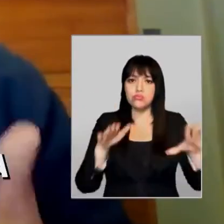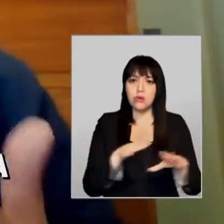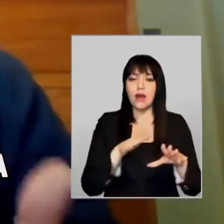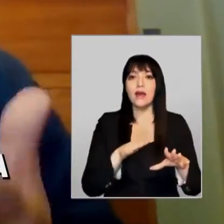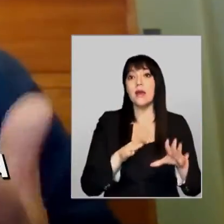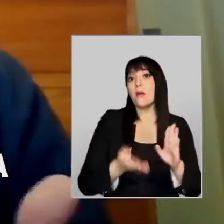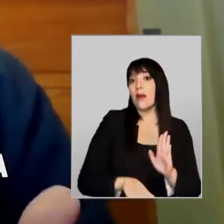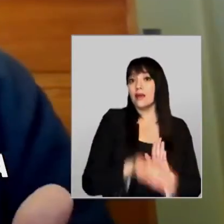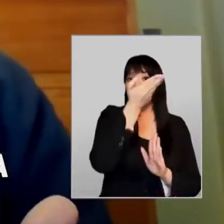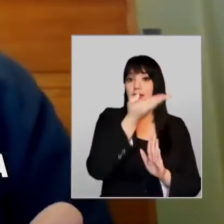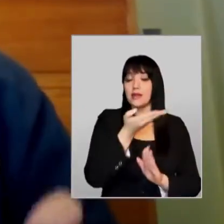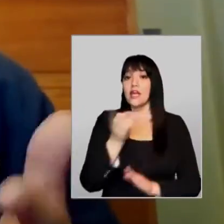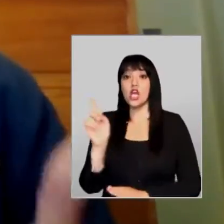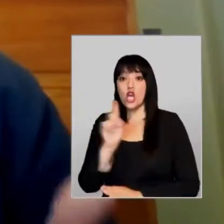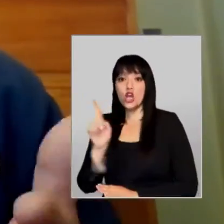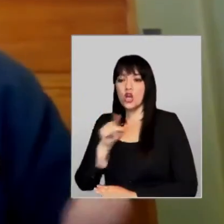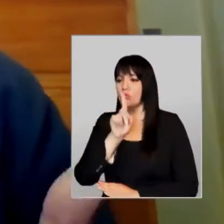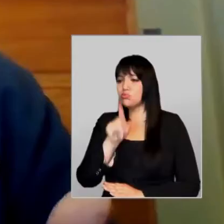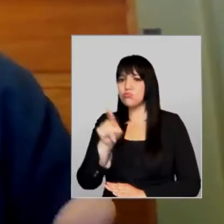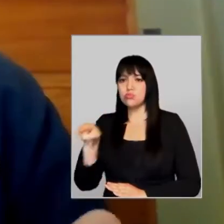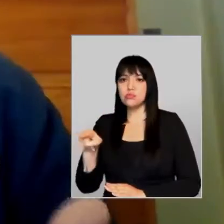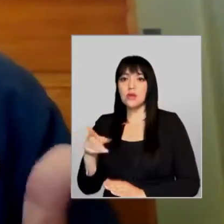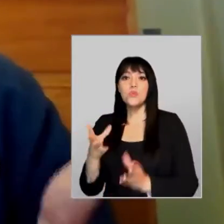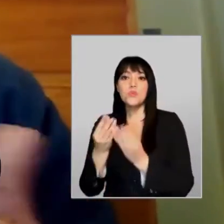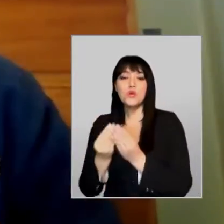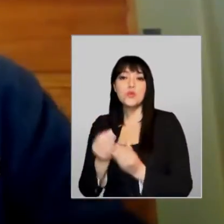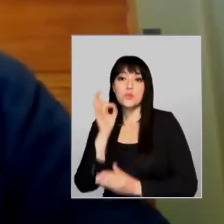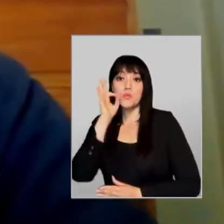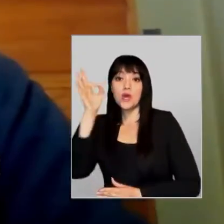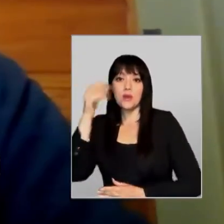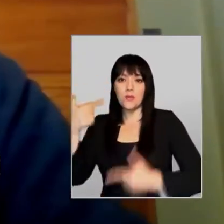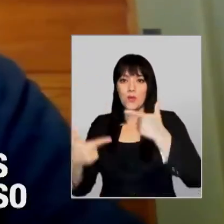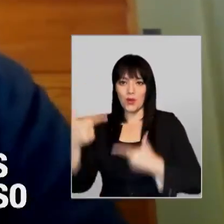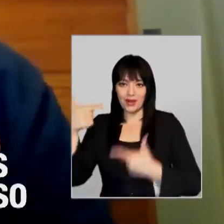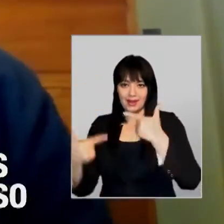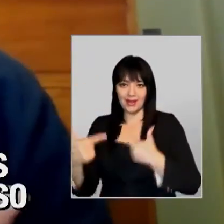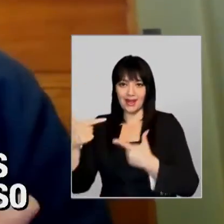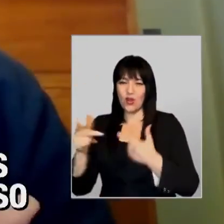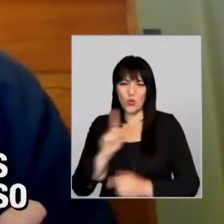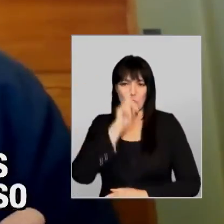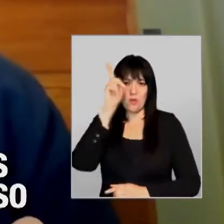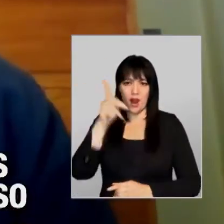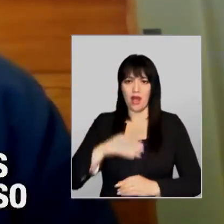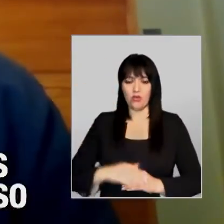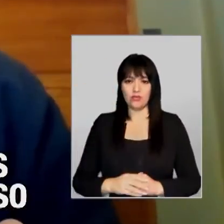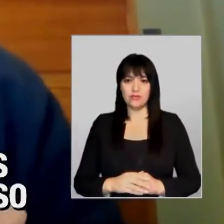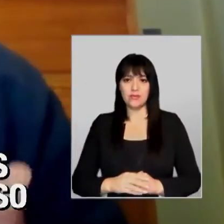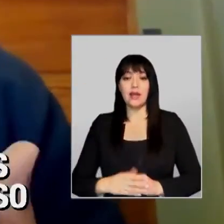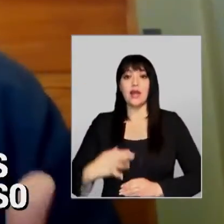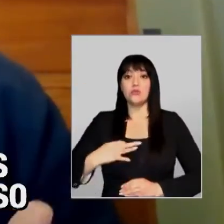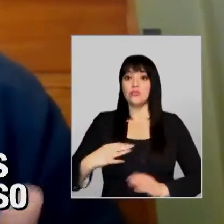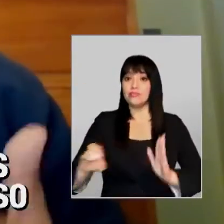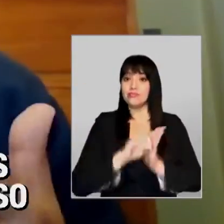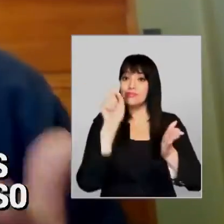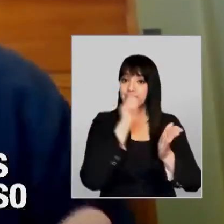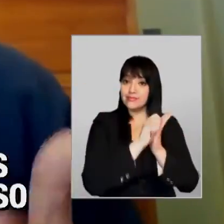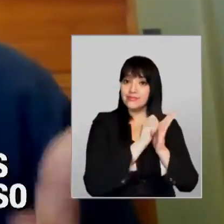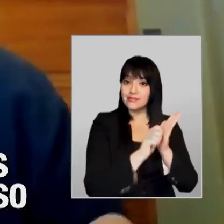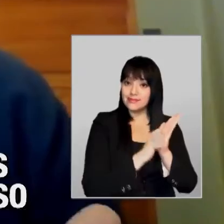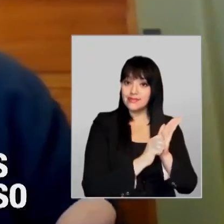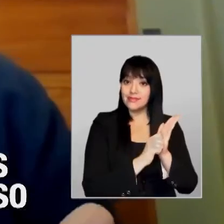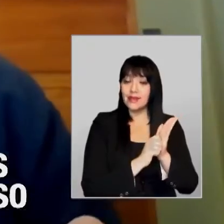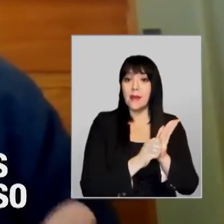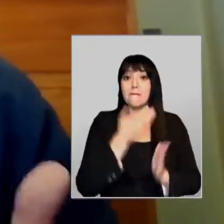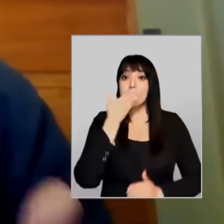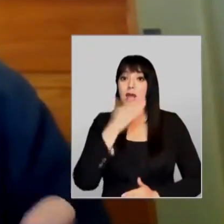meritocracia por sobre la dedocracia a la que nos tiene acostumbrado la élite política. La Convención Constitucional nos dará mayor confianza